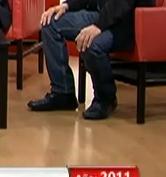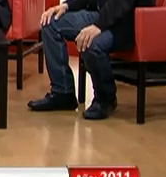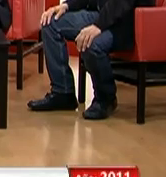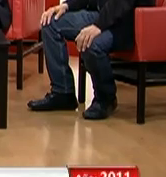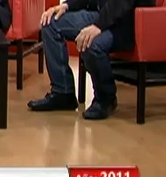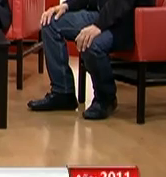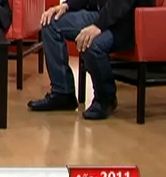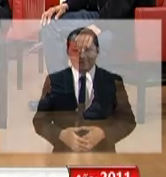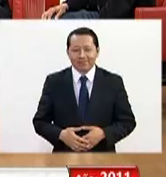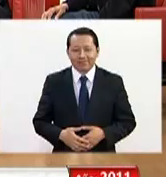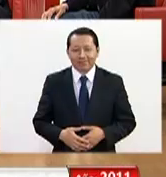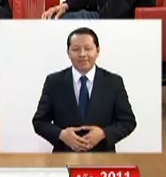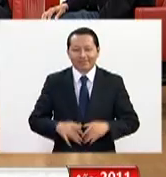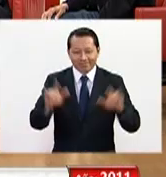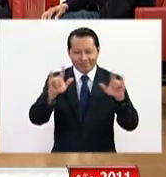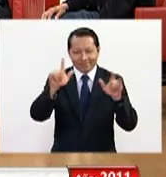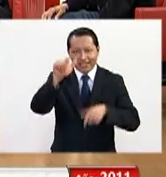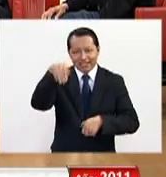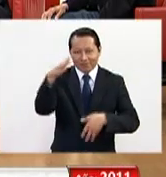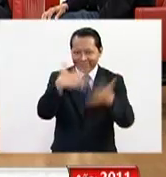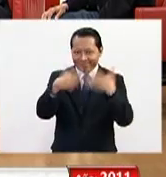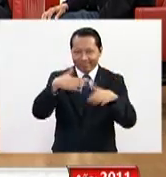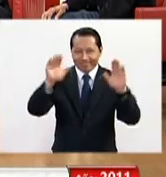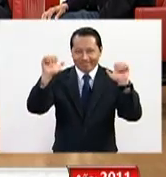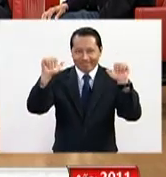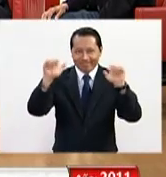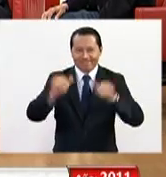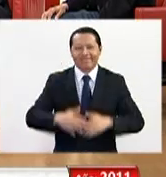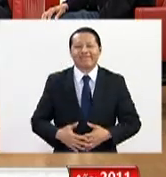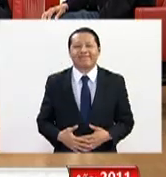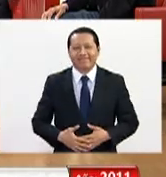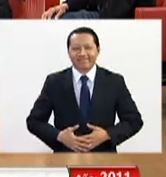gracias a Miguel González, gracias a todos. Nos vemos el lunes. Muchas gracias, hasta